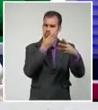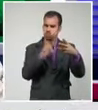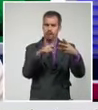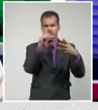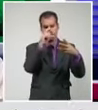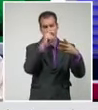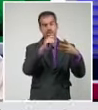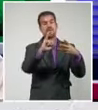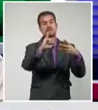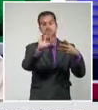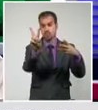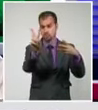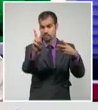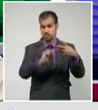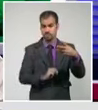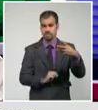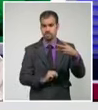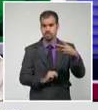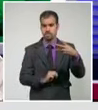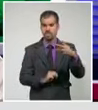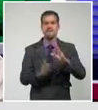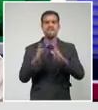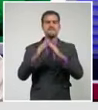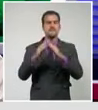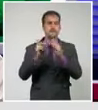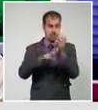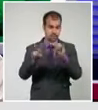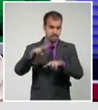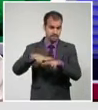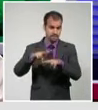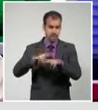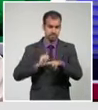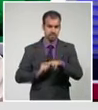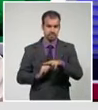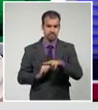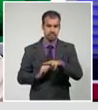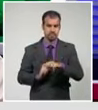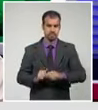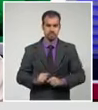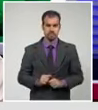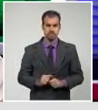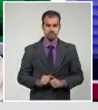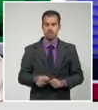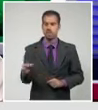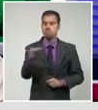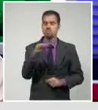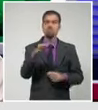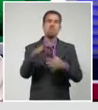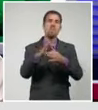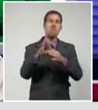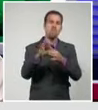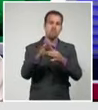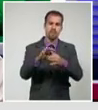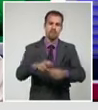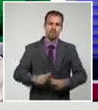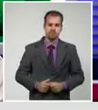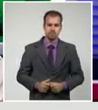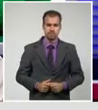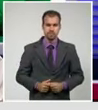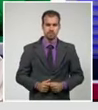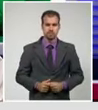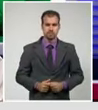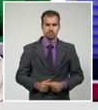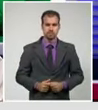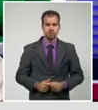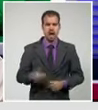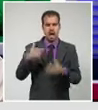edad, de la provincia de La Habana, aquí en el municipio de Guanabacoa, con antecedentes